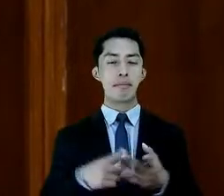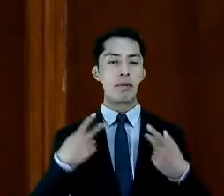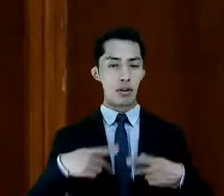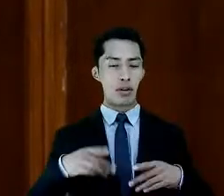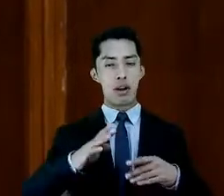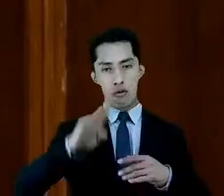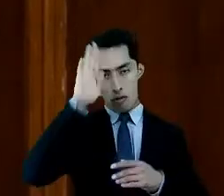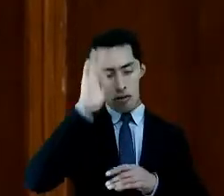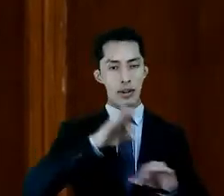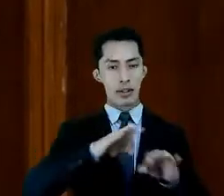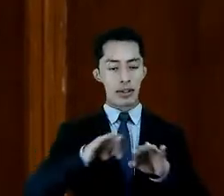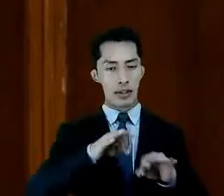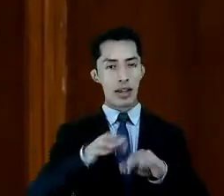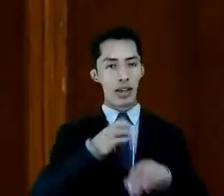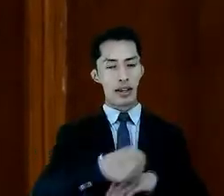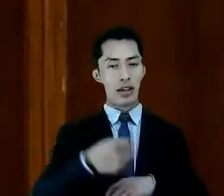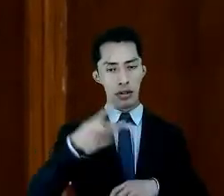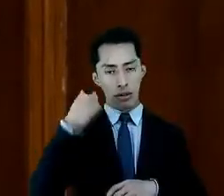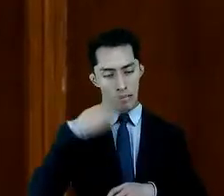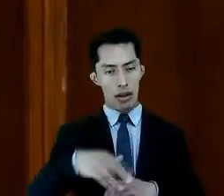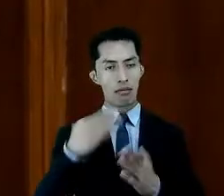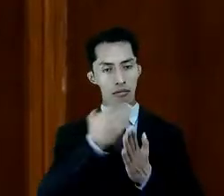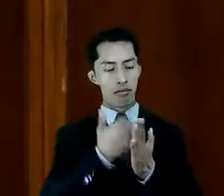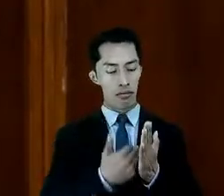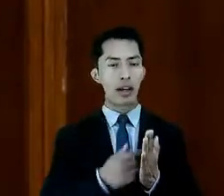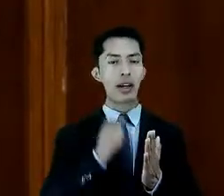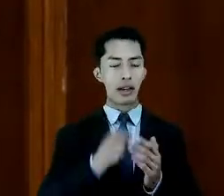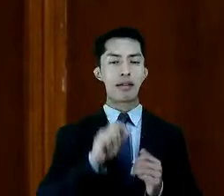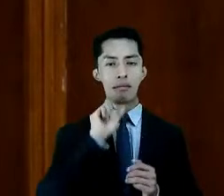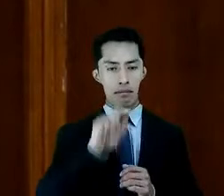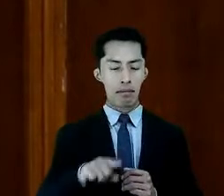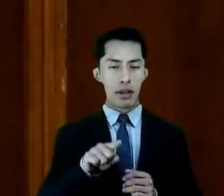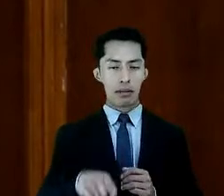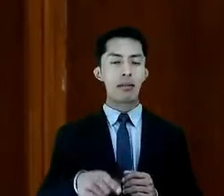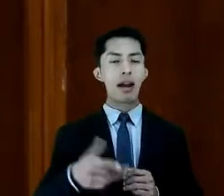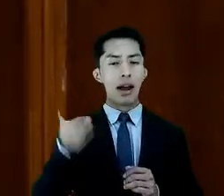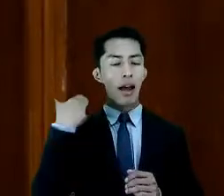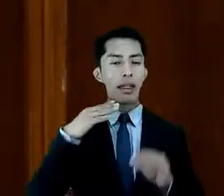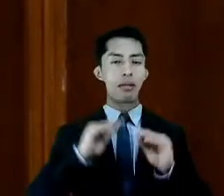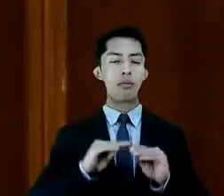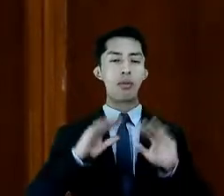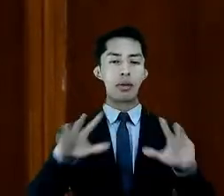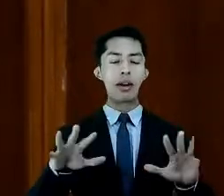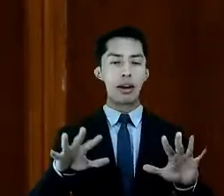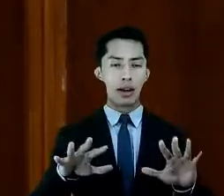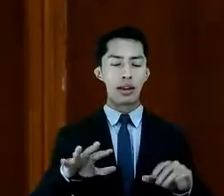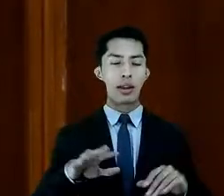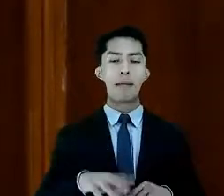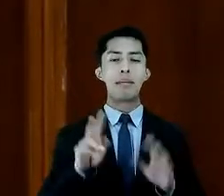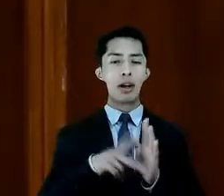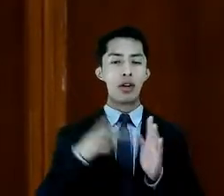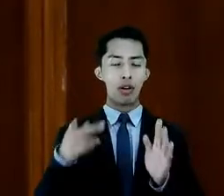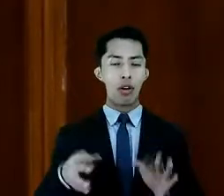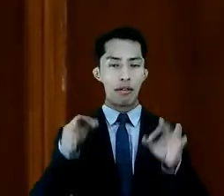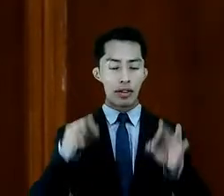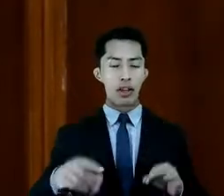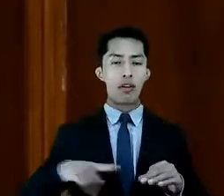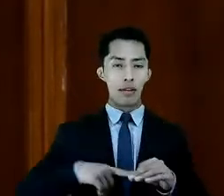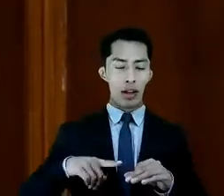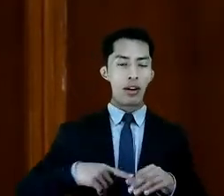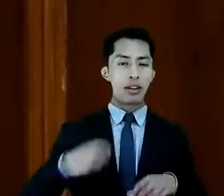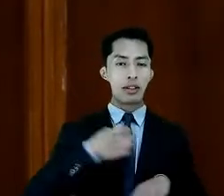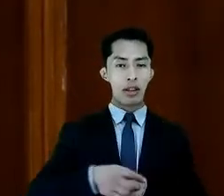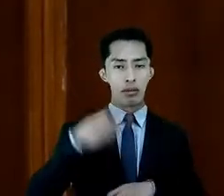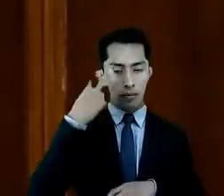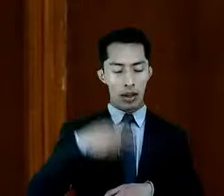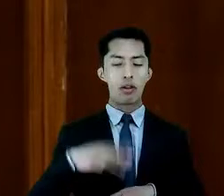de Bomberos del Estado de México, misma que fue publicada en el periódico oficial Gaceta de Gobierno